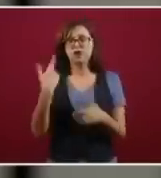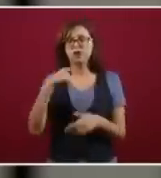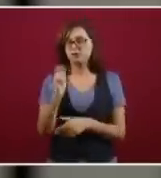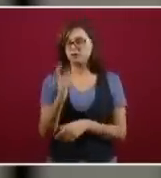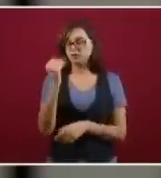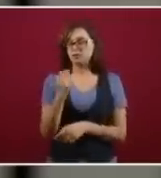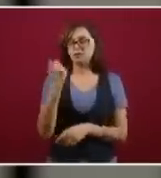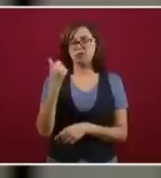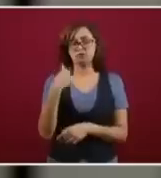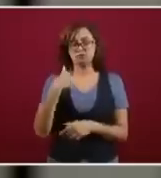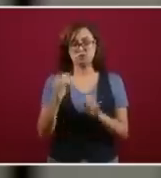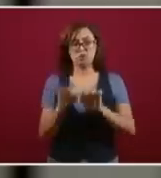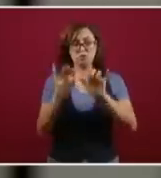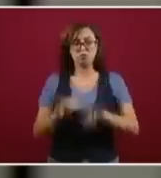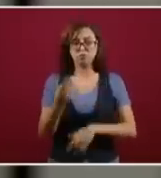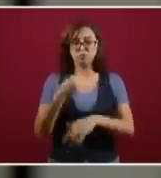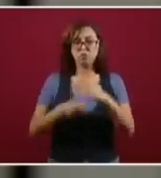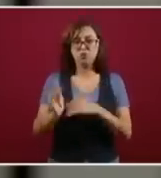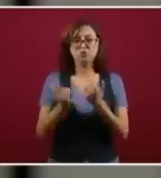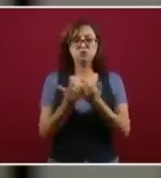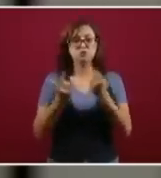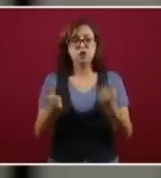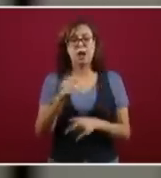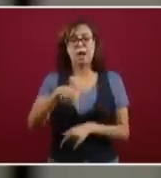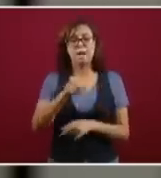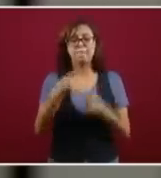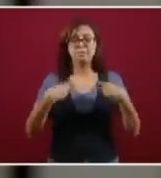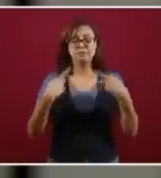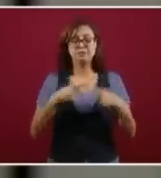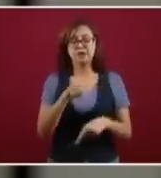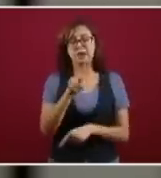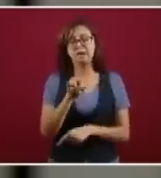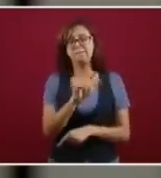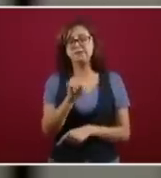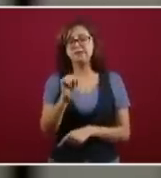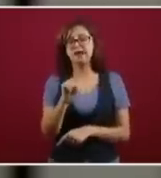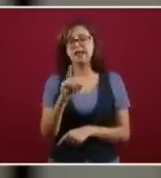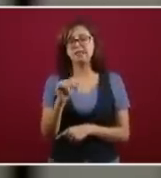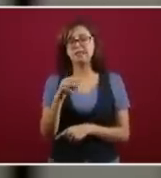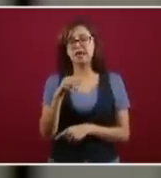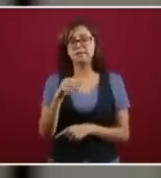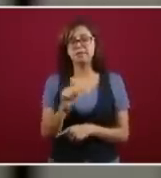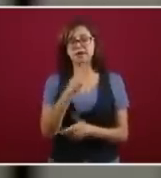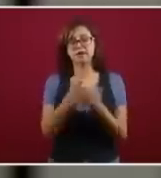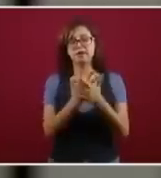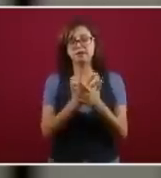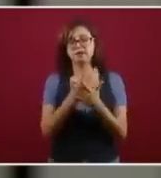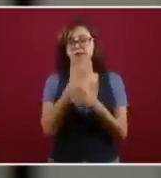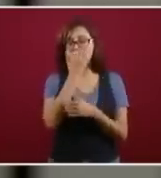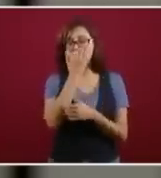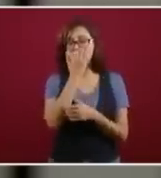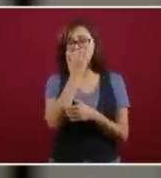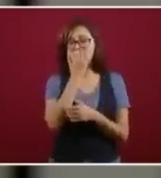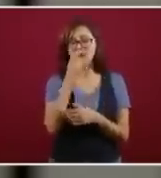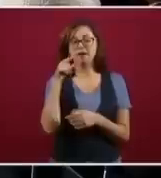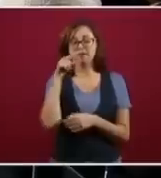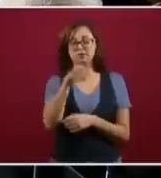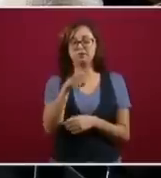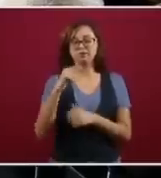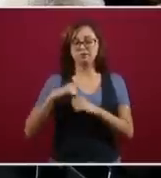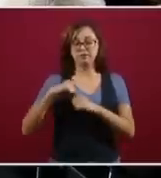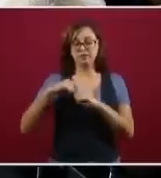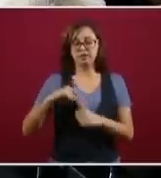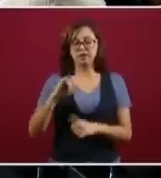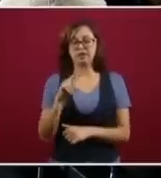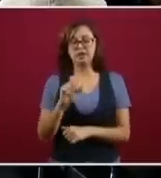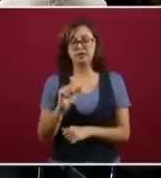29 de agosto acerca de un caso de gente que está en Villaldama, en la cárcel de Villaldama, el teniente Iván Cabrera